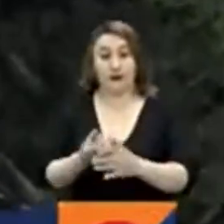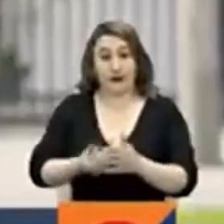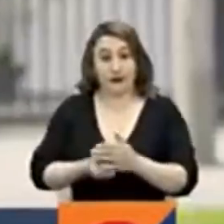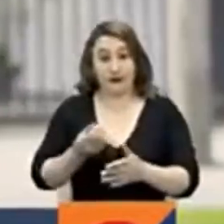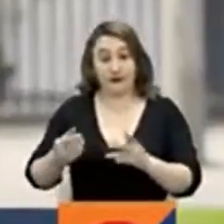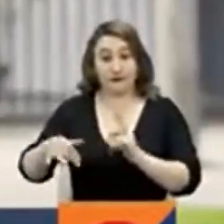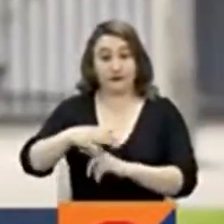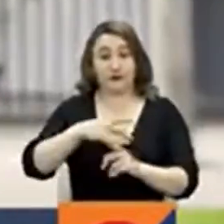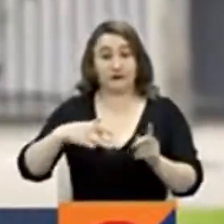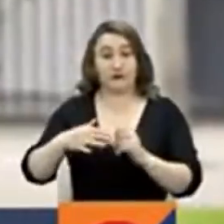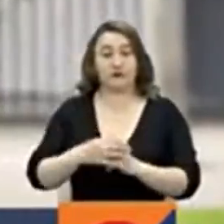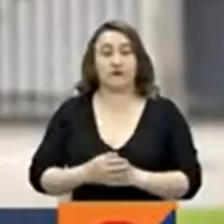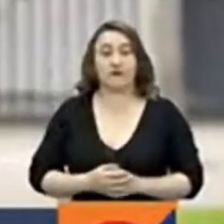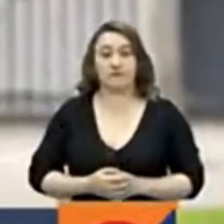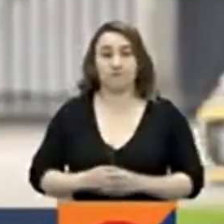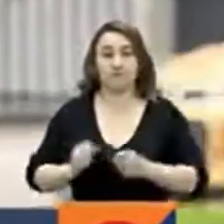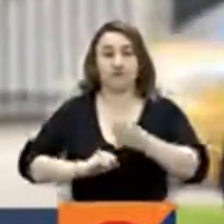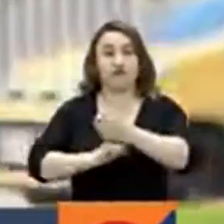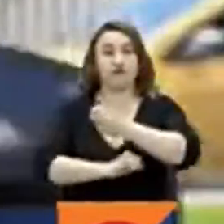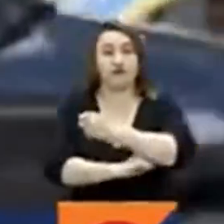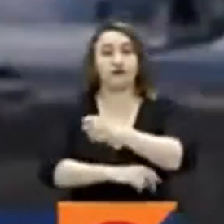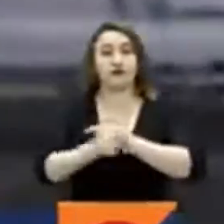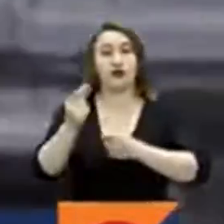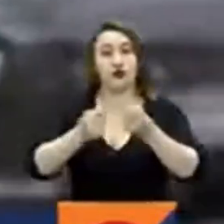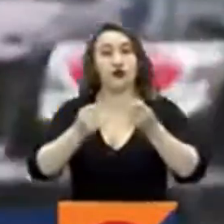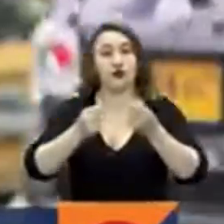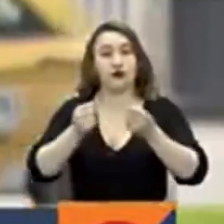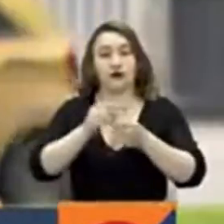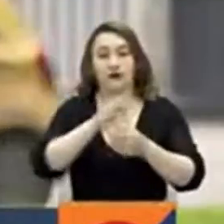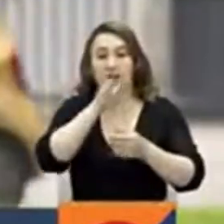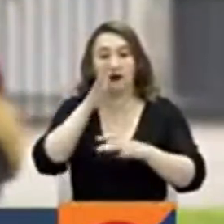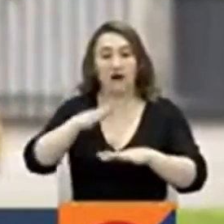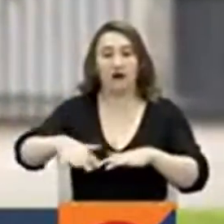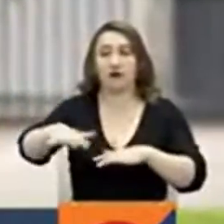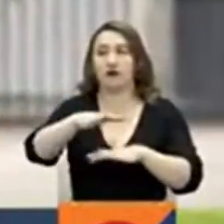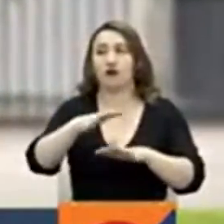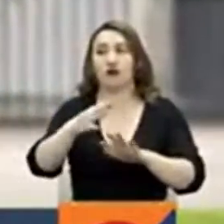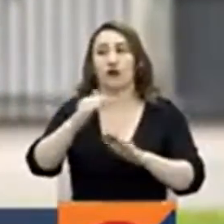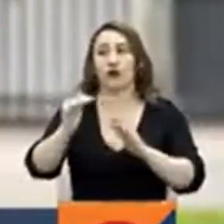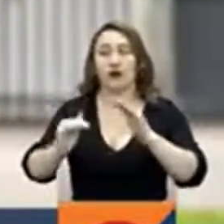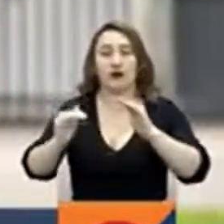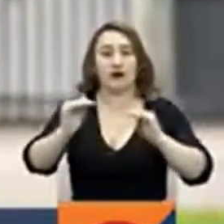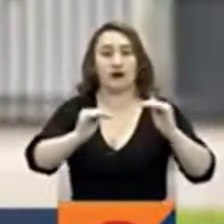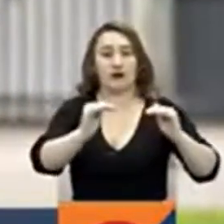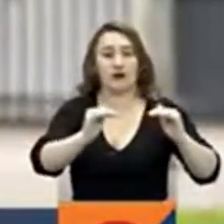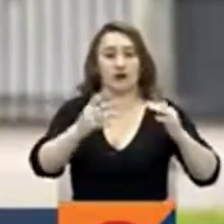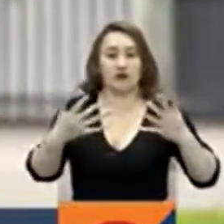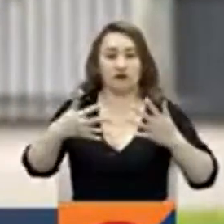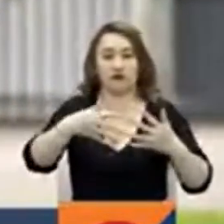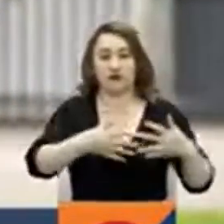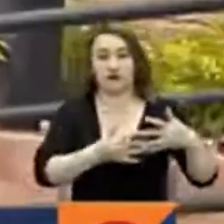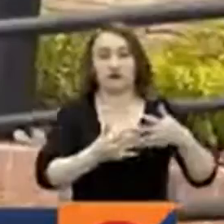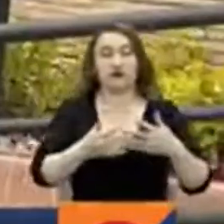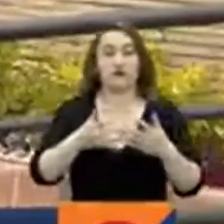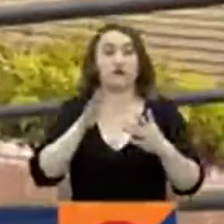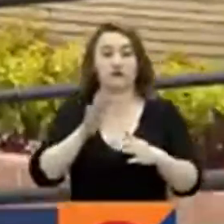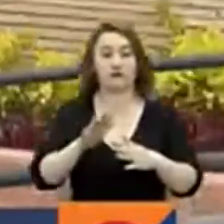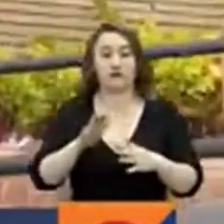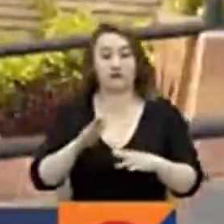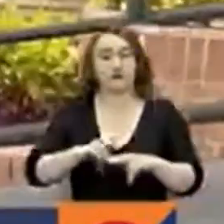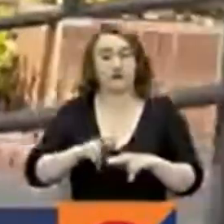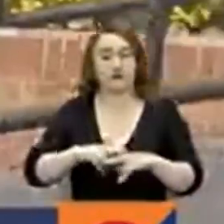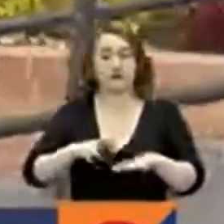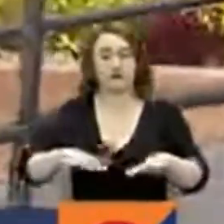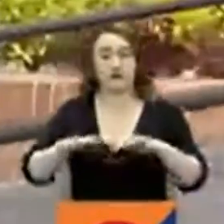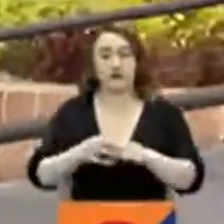ambiente. Fortalecer una economía del campo que logre establecer equilibrios y armonías con nuestra madre naturaleza. Yule